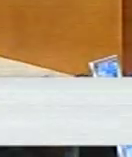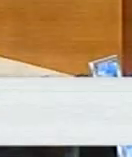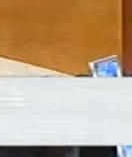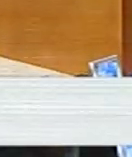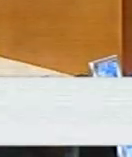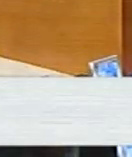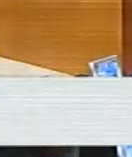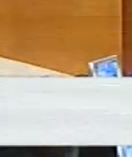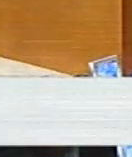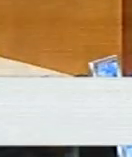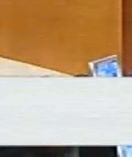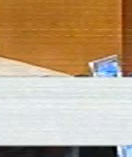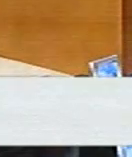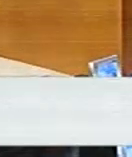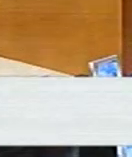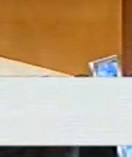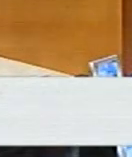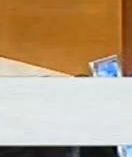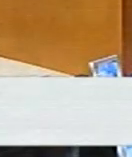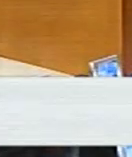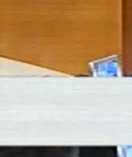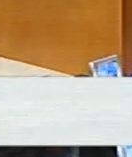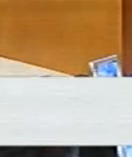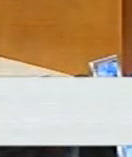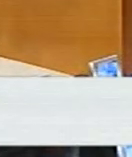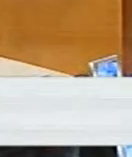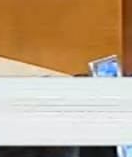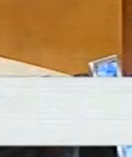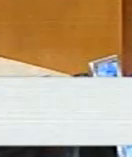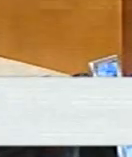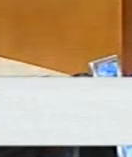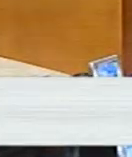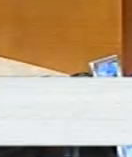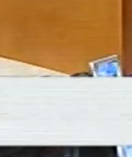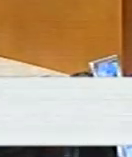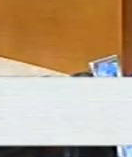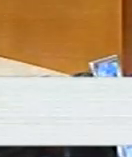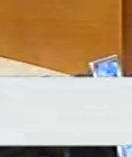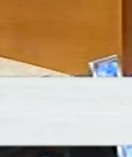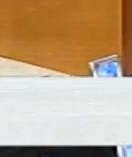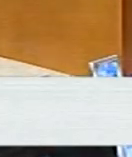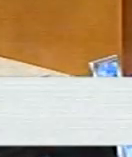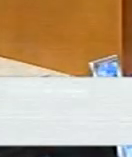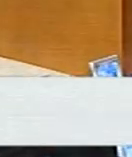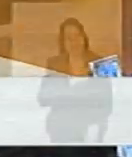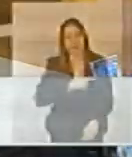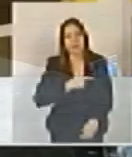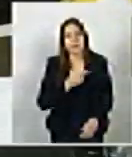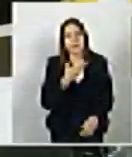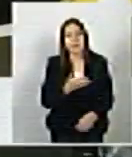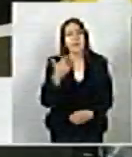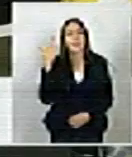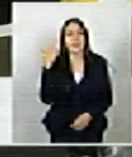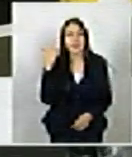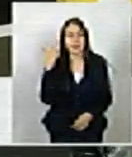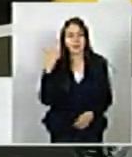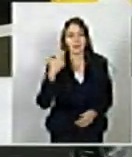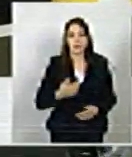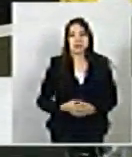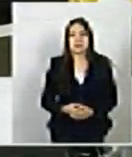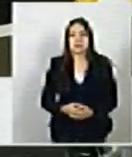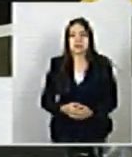he querido diputado muñoz ledo querida amiga siempre es grato escucharlo y